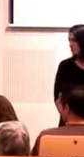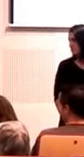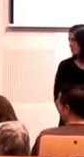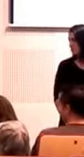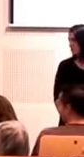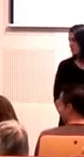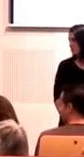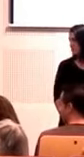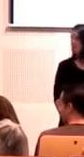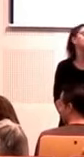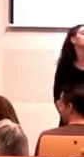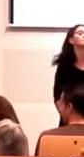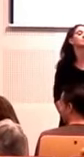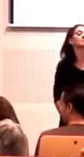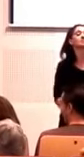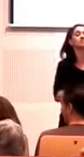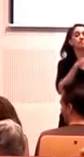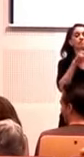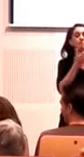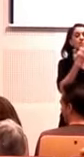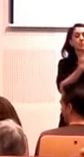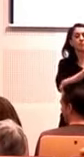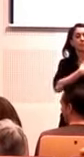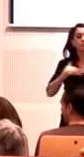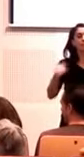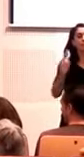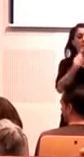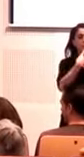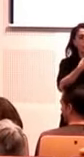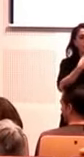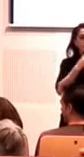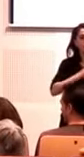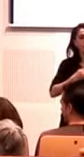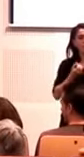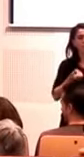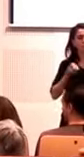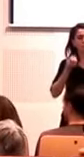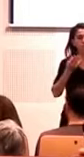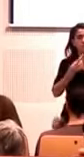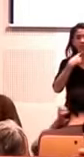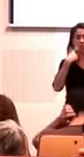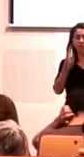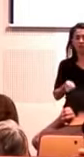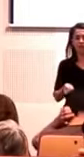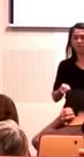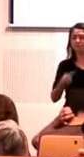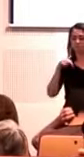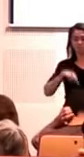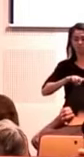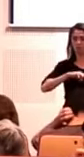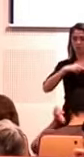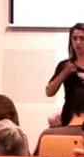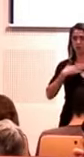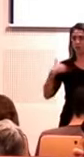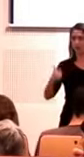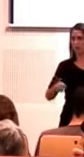Y bueno, ahora ya, el que quiera preguntar, hablar, decir, pues ala, aquí estamos todos y todas para contestar lo que queráis.